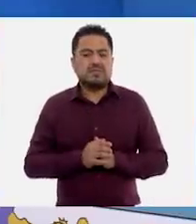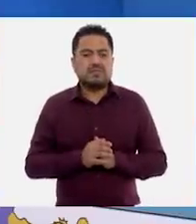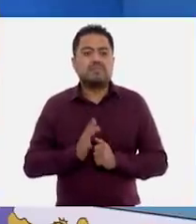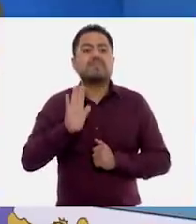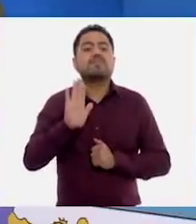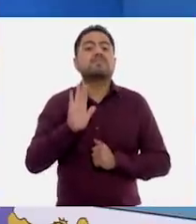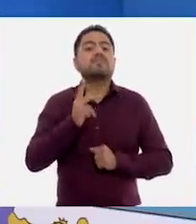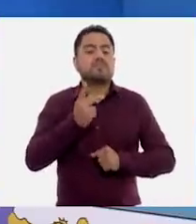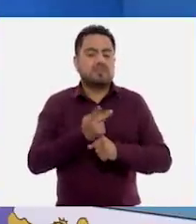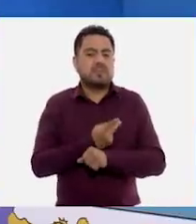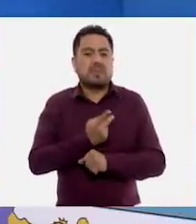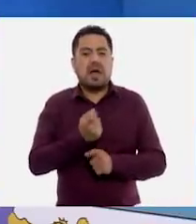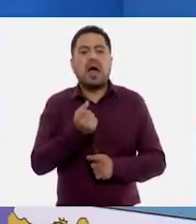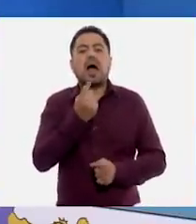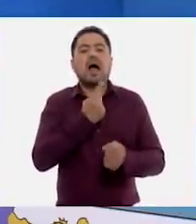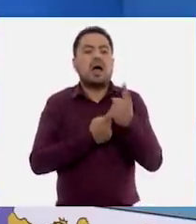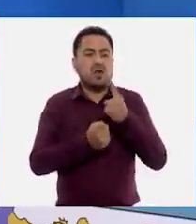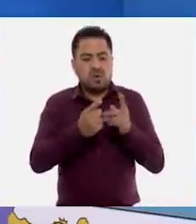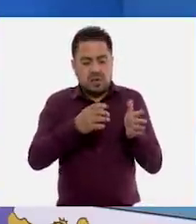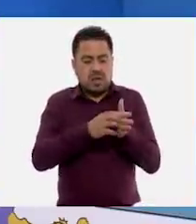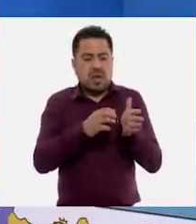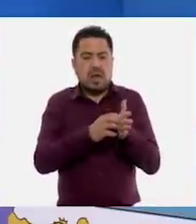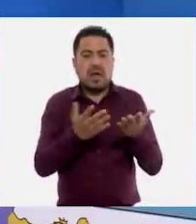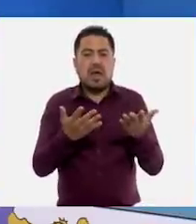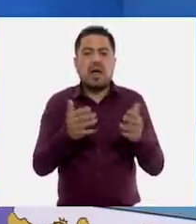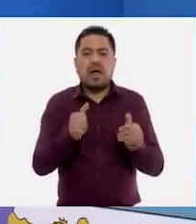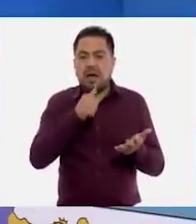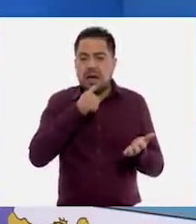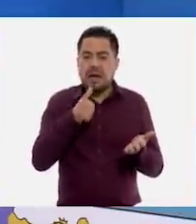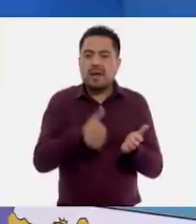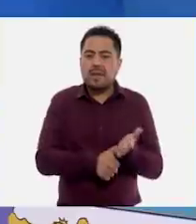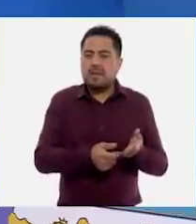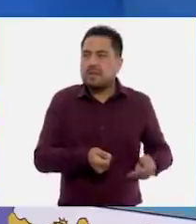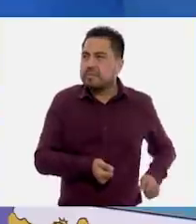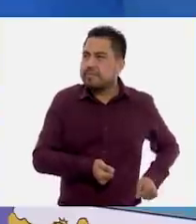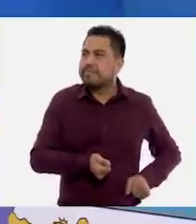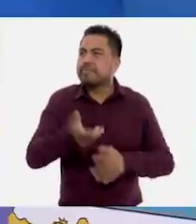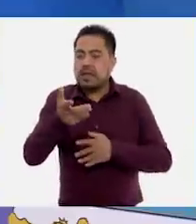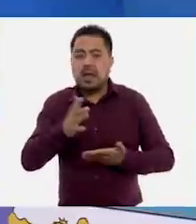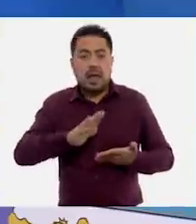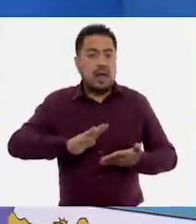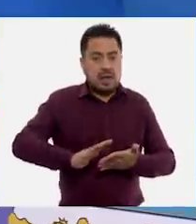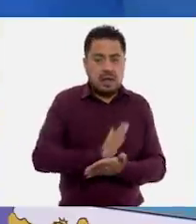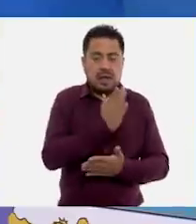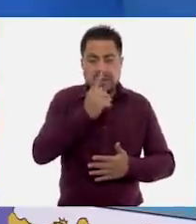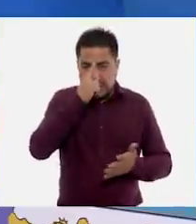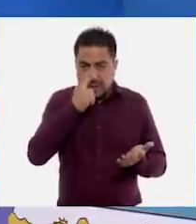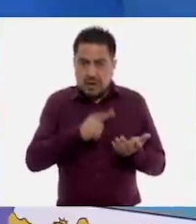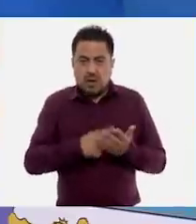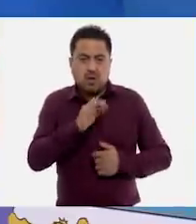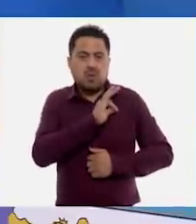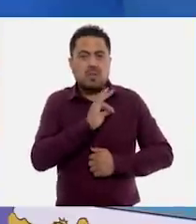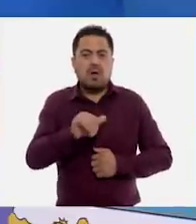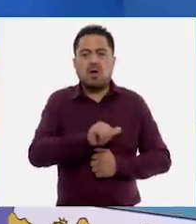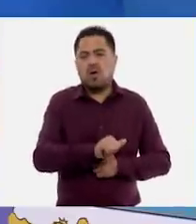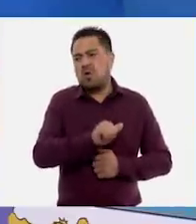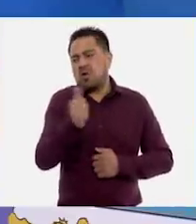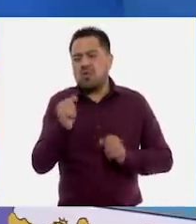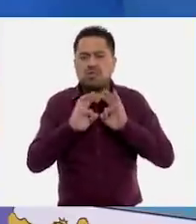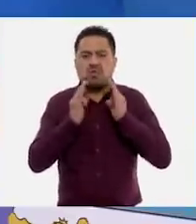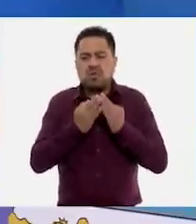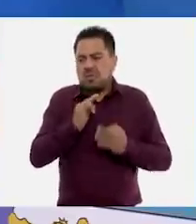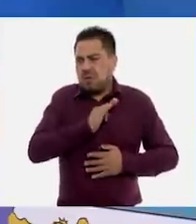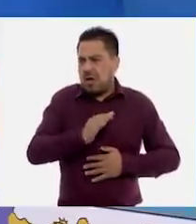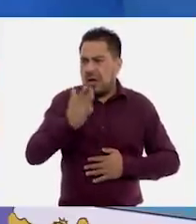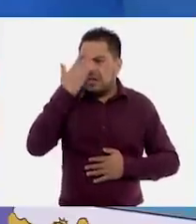Bueno, lo que pasa es que algunas cajas ya las mando por correo y además creo que puede haber otras formas de